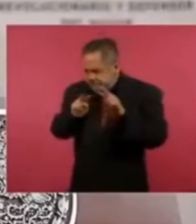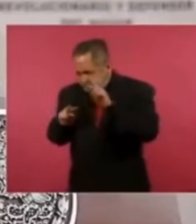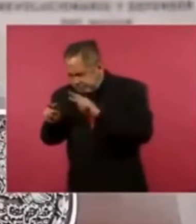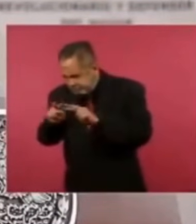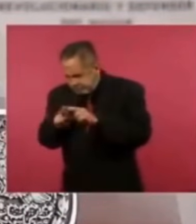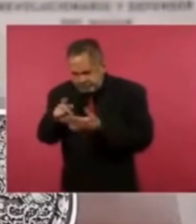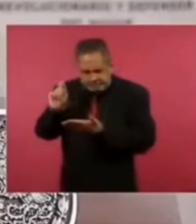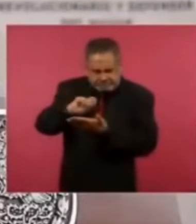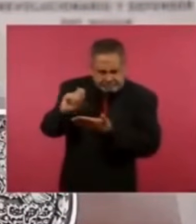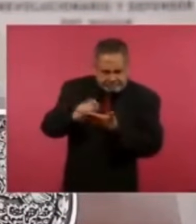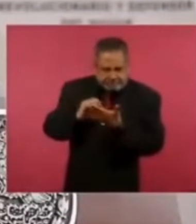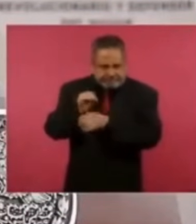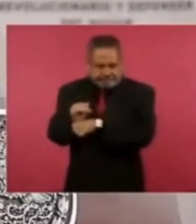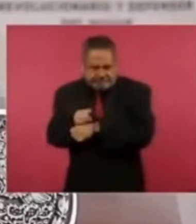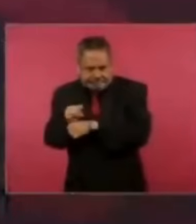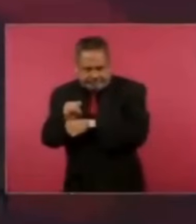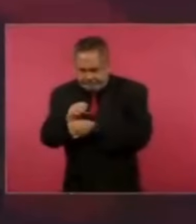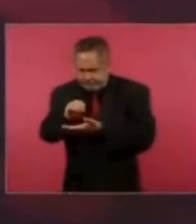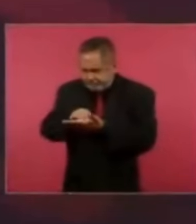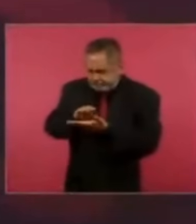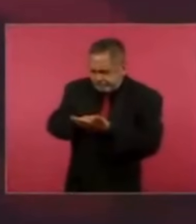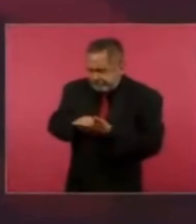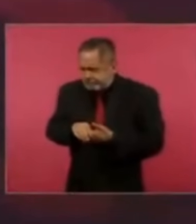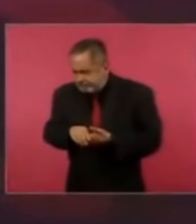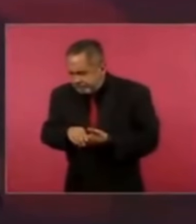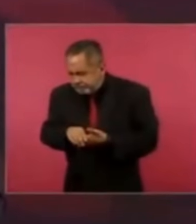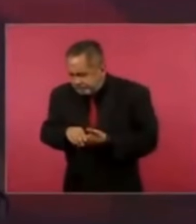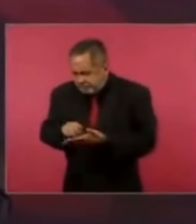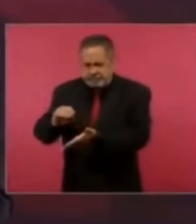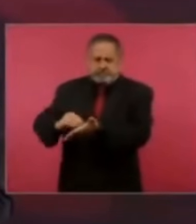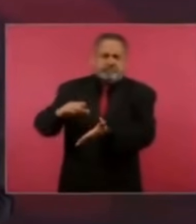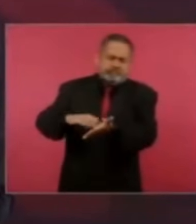hace un peritaje donde señala suicidio.